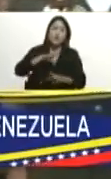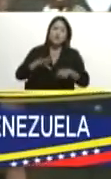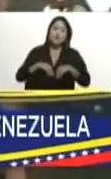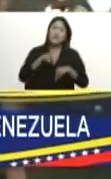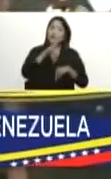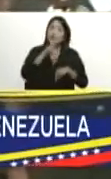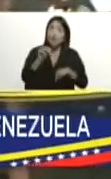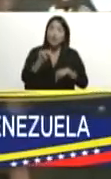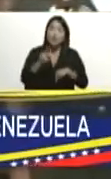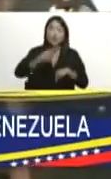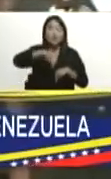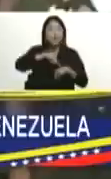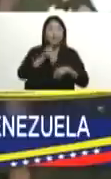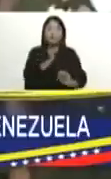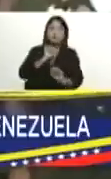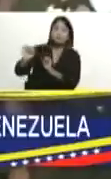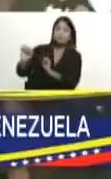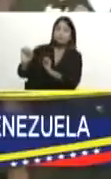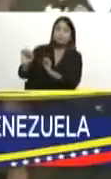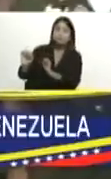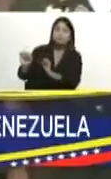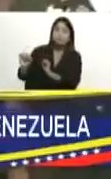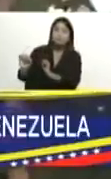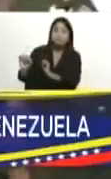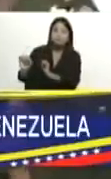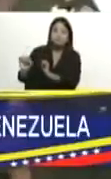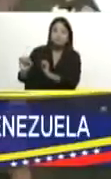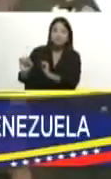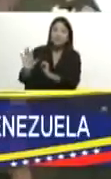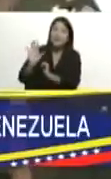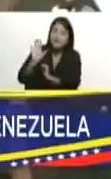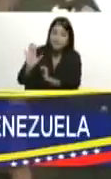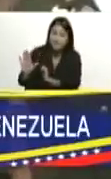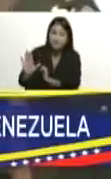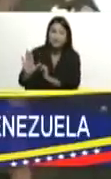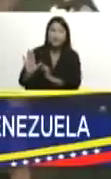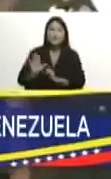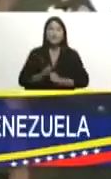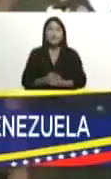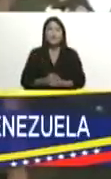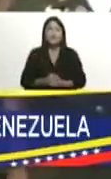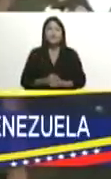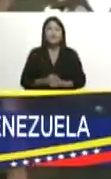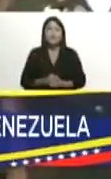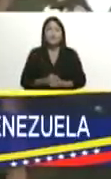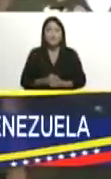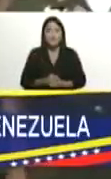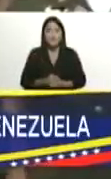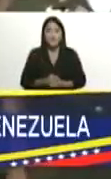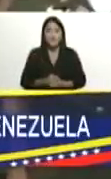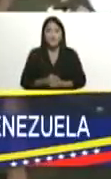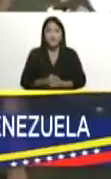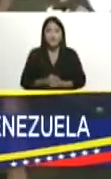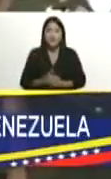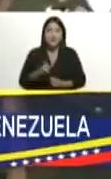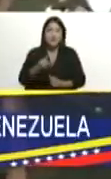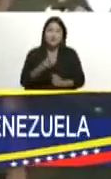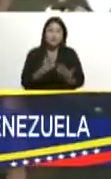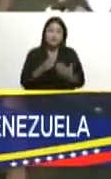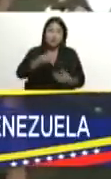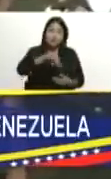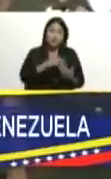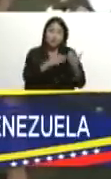papel de un partido político, de un líder democrático aquí en Venezuela. No sería el papel.